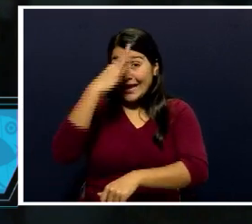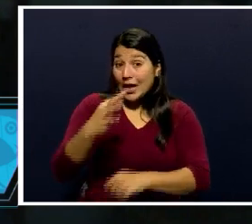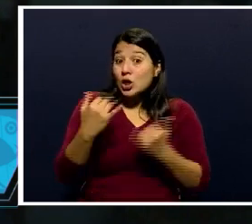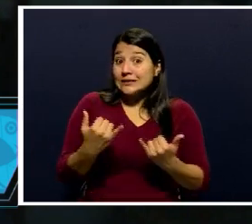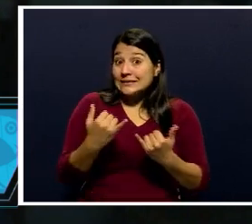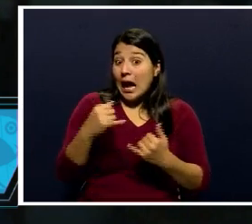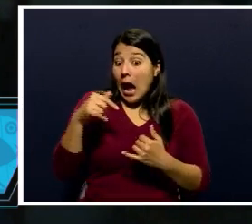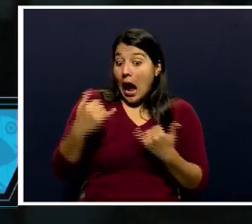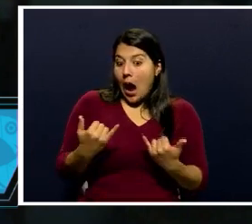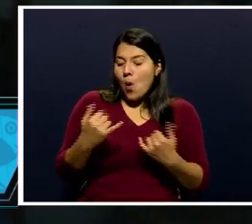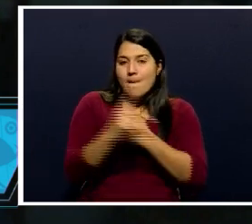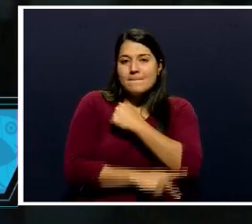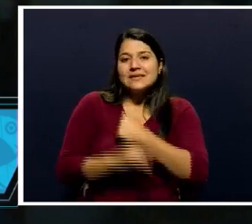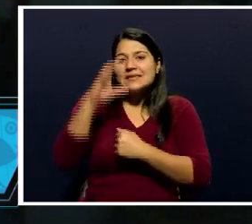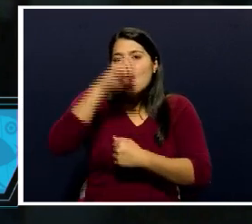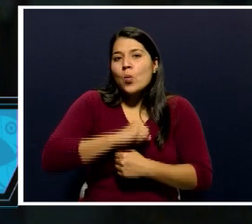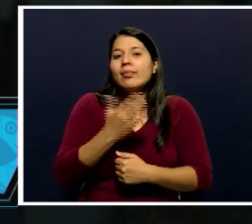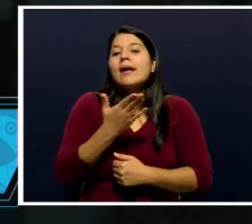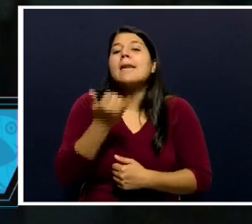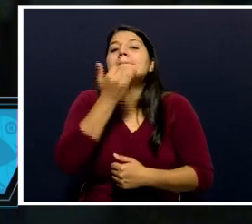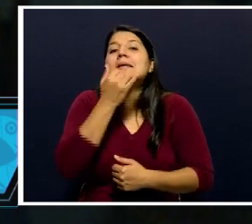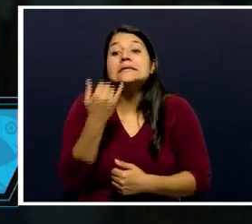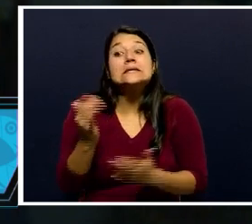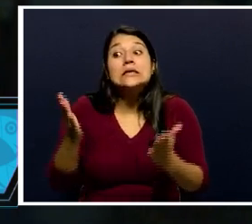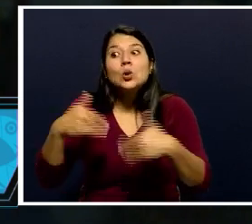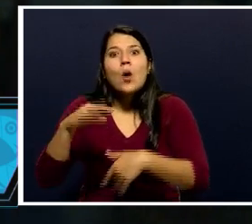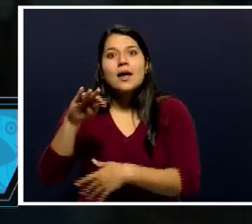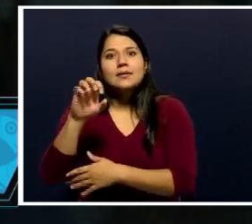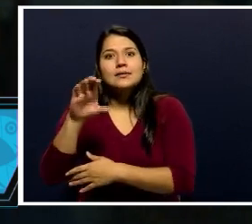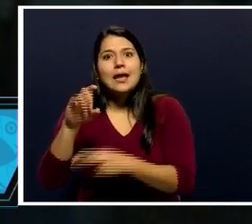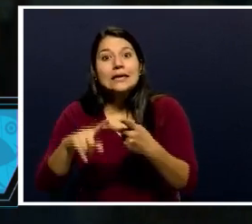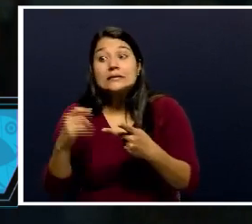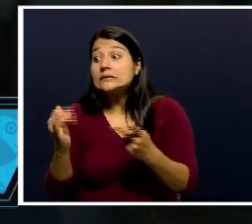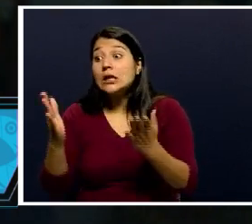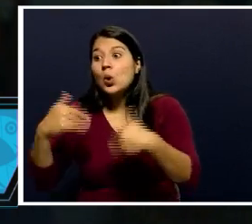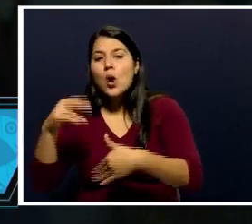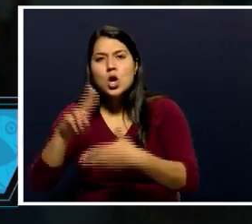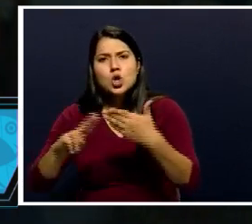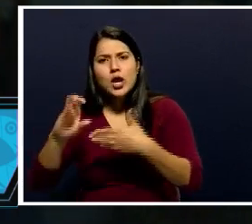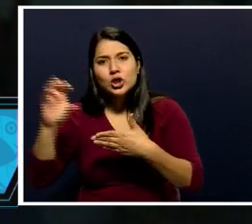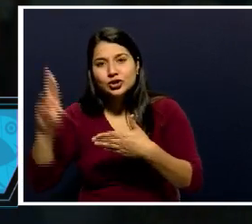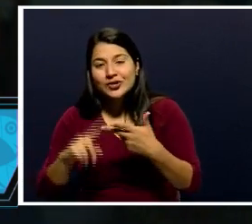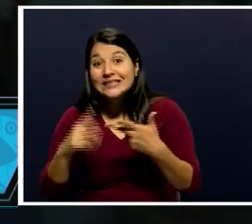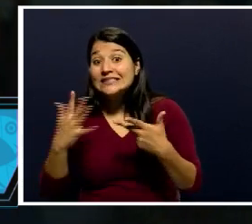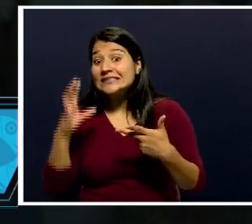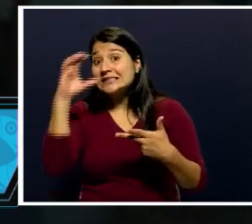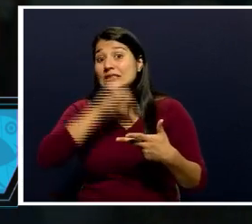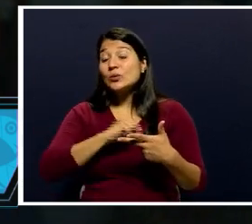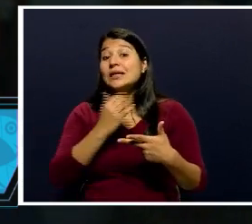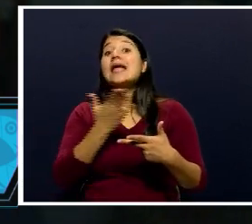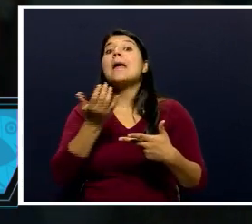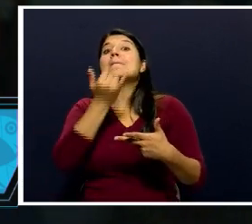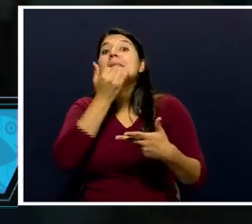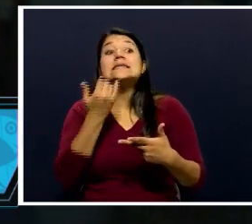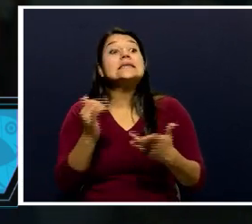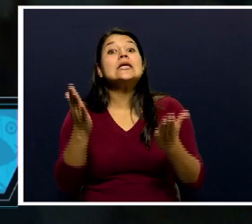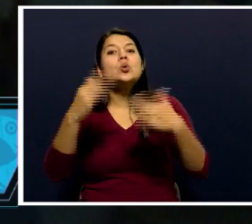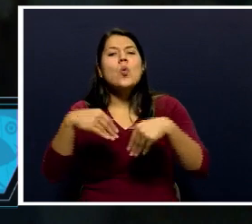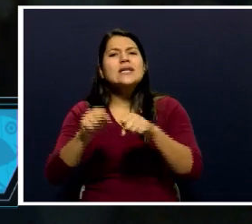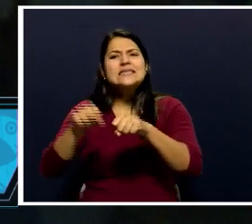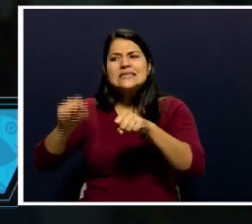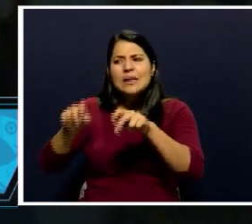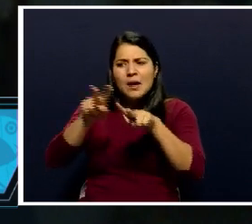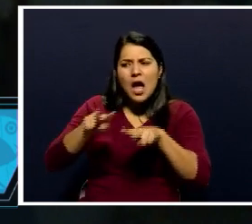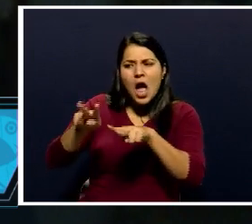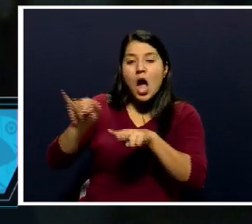instituciones. ¿Qué pasaría si no tuviéramos al TEC? ¿Qué pasaría si no tuviéramos a la UCR? ¿Qué pasaría si no tuviéramos un sistema de vigilancia epidemiológica como lo tiene